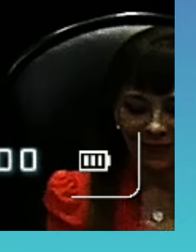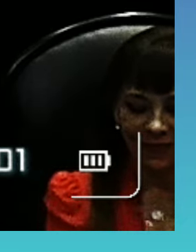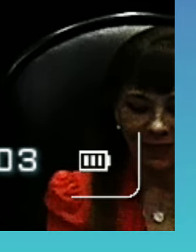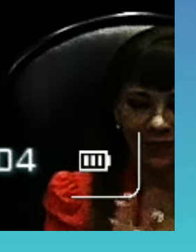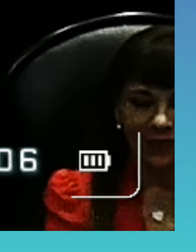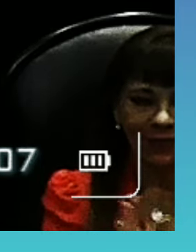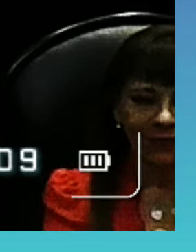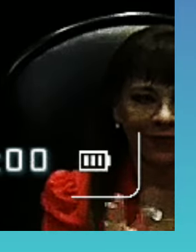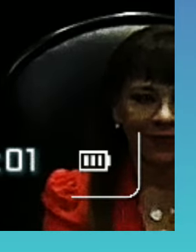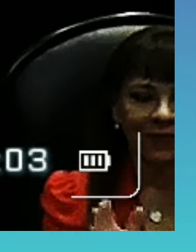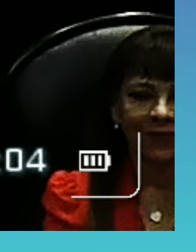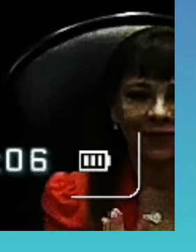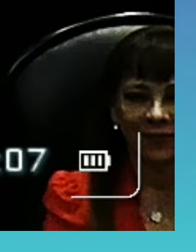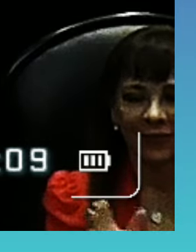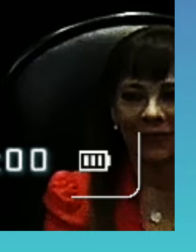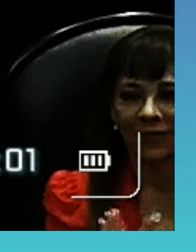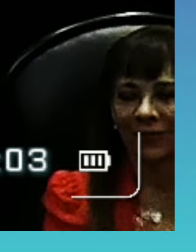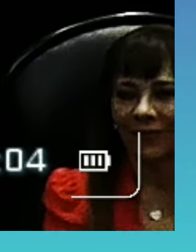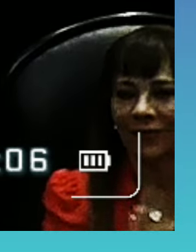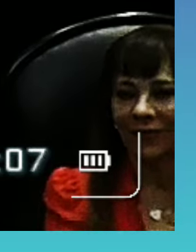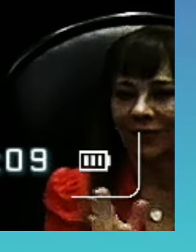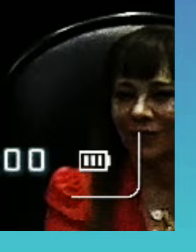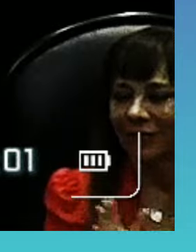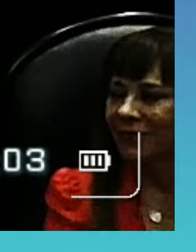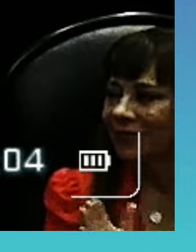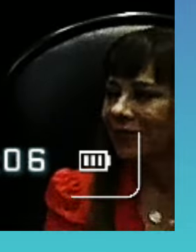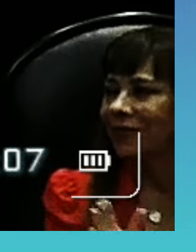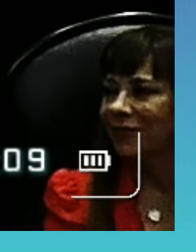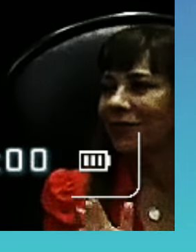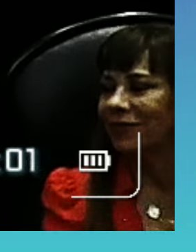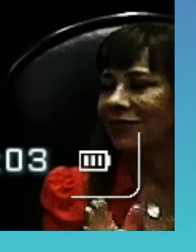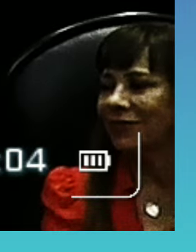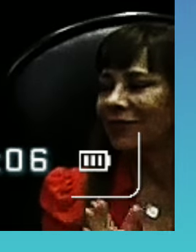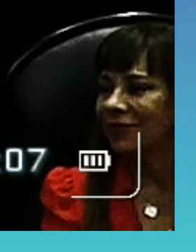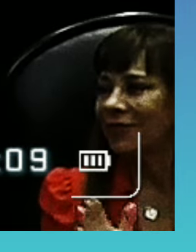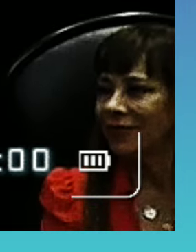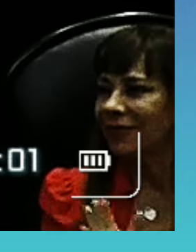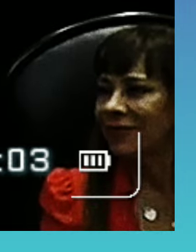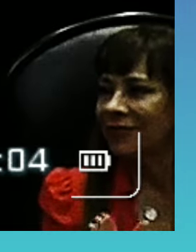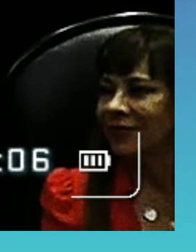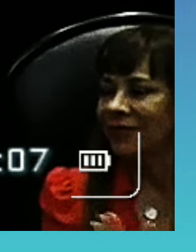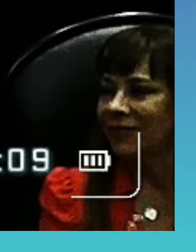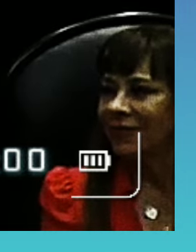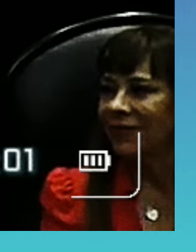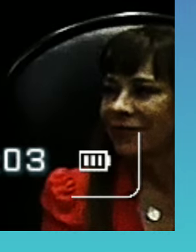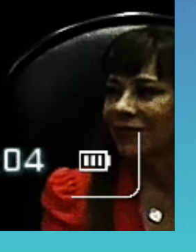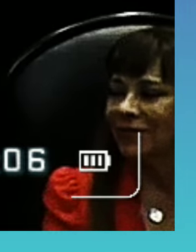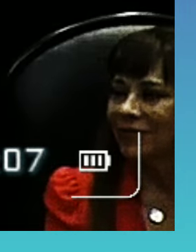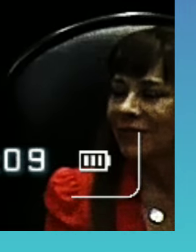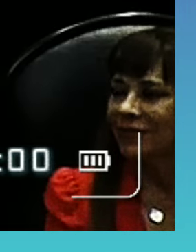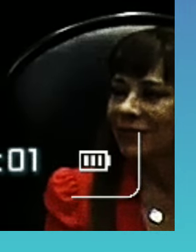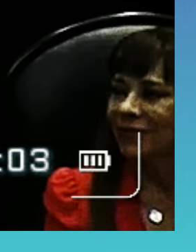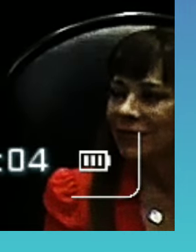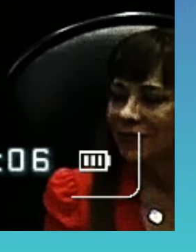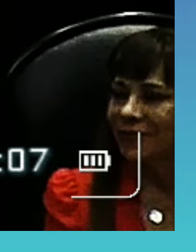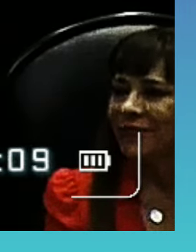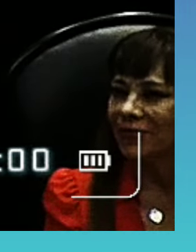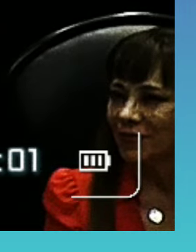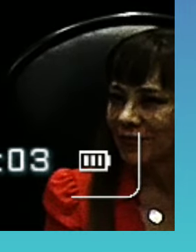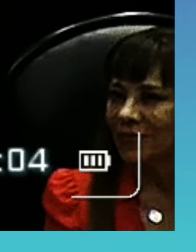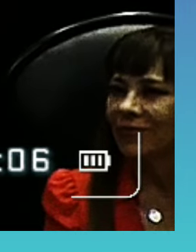poder constituyente lo ejercemos la mayoría calificada de esta